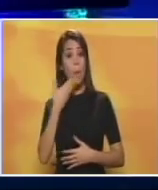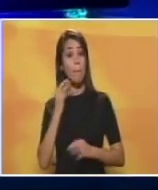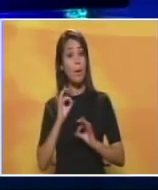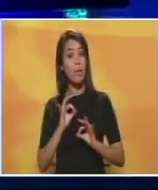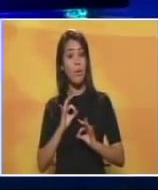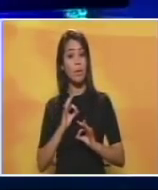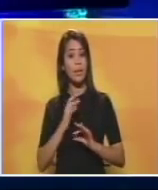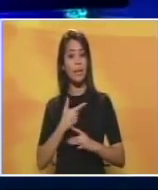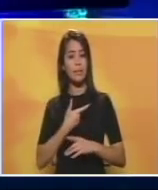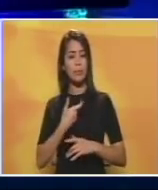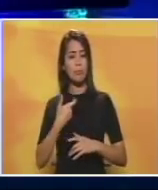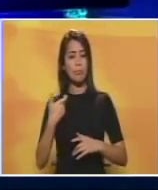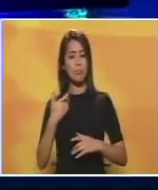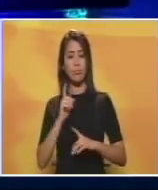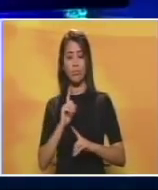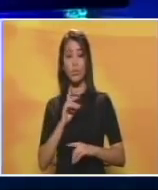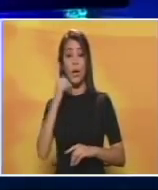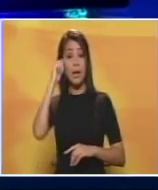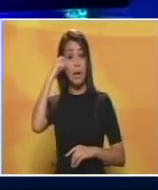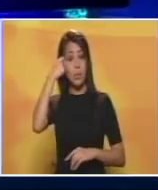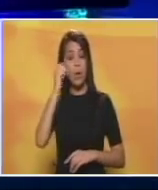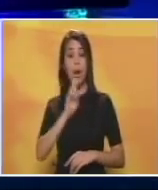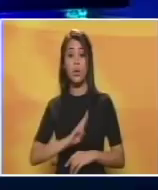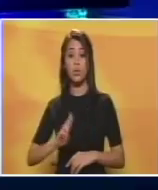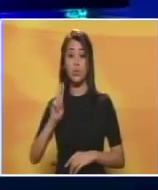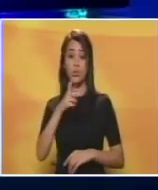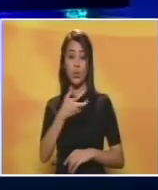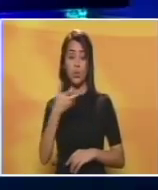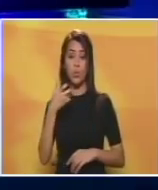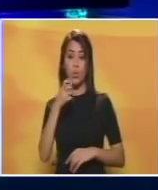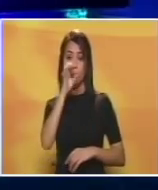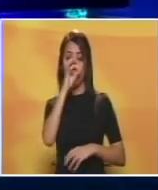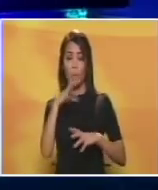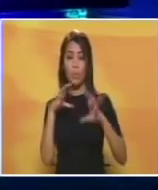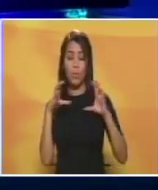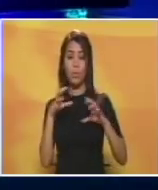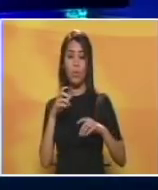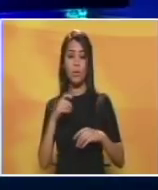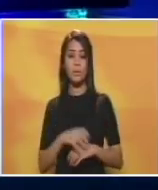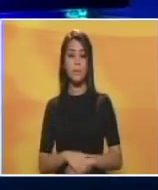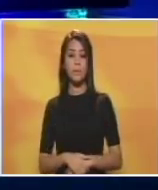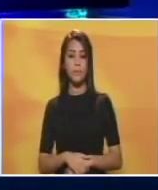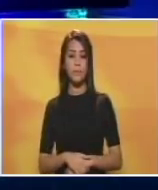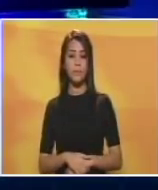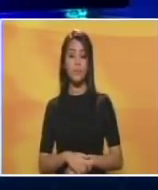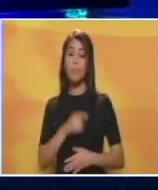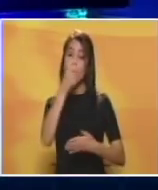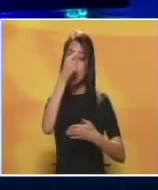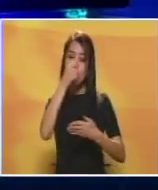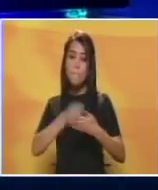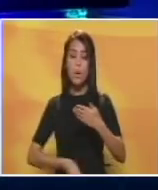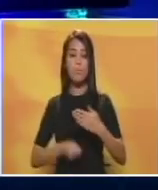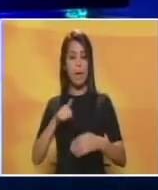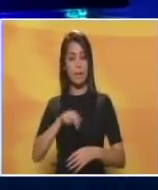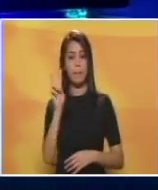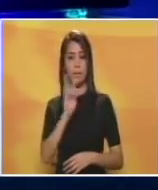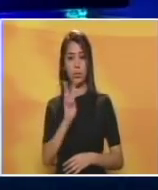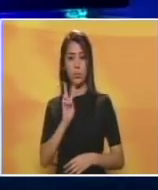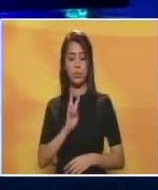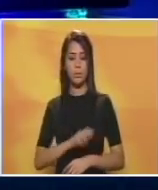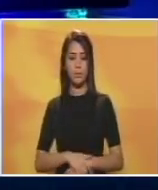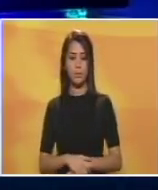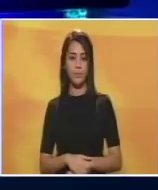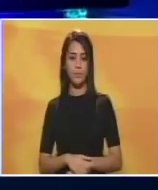no retirarlos. Y recuerde, el uso de biopolímeros o sustancias de relleno con fines estéticos está prohibido en nuestro